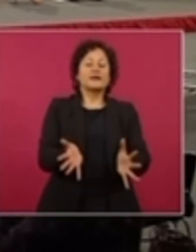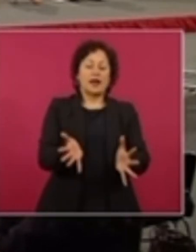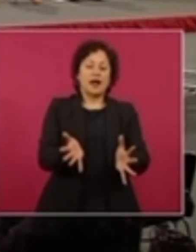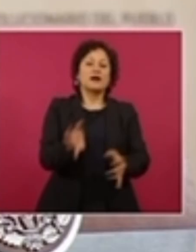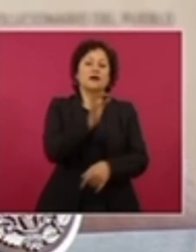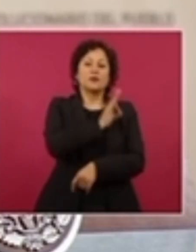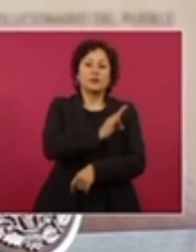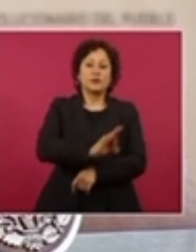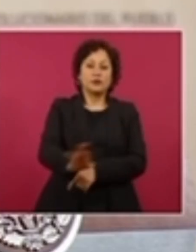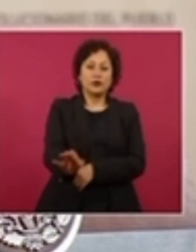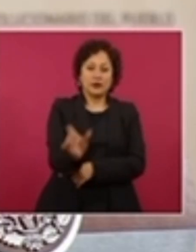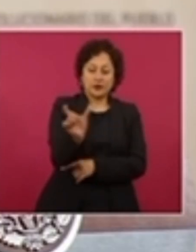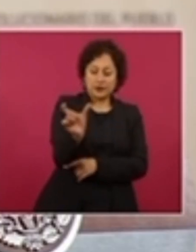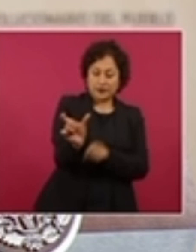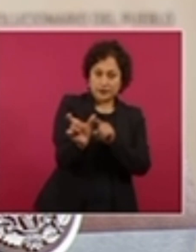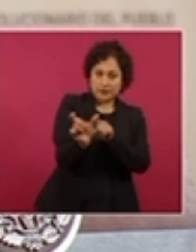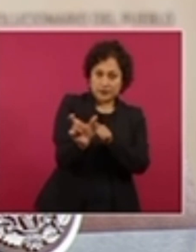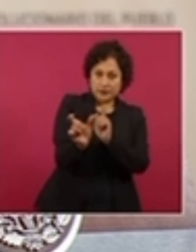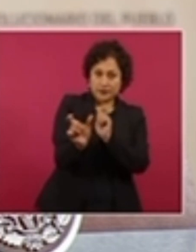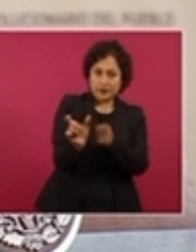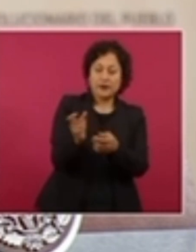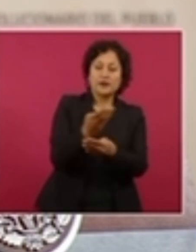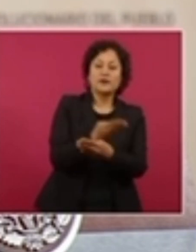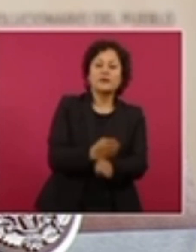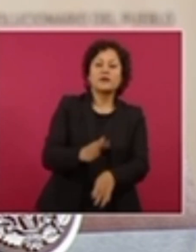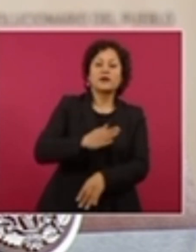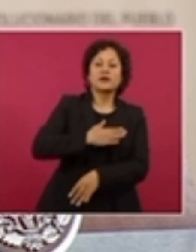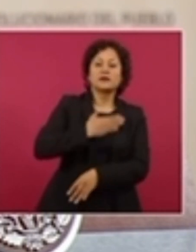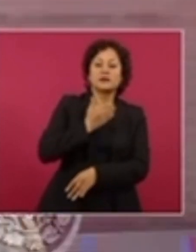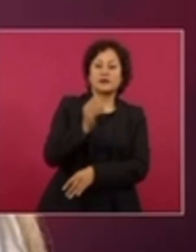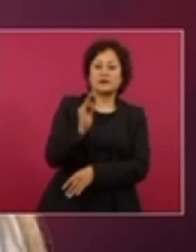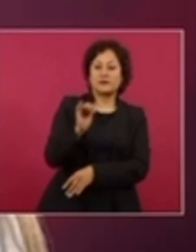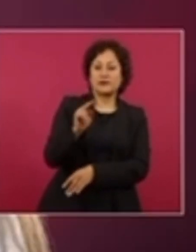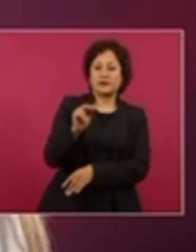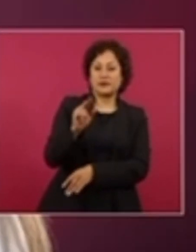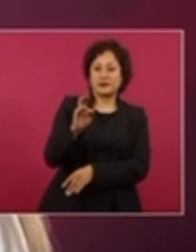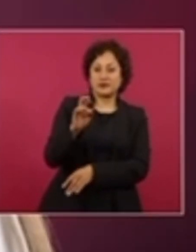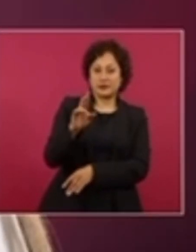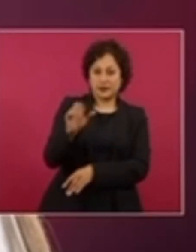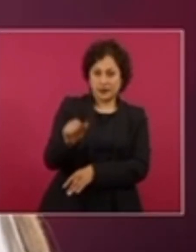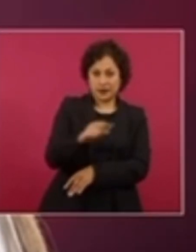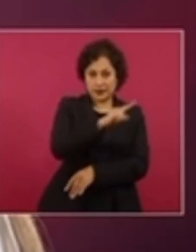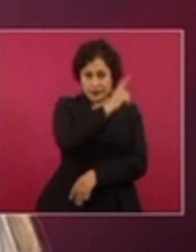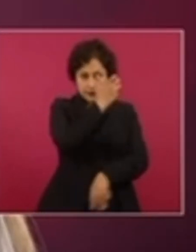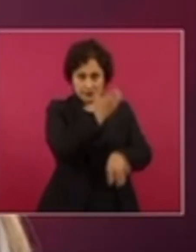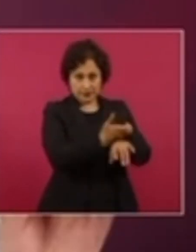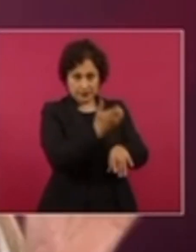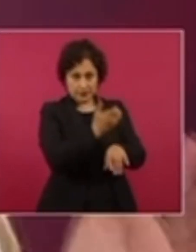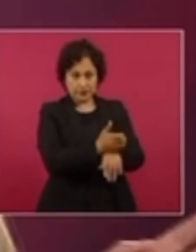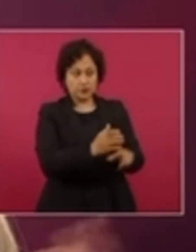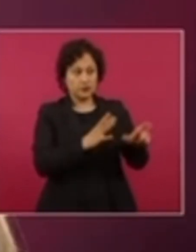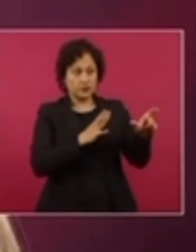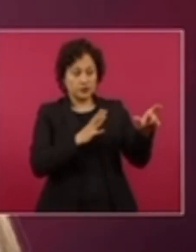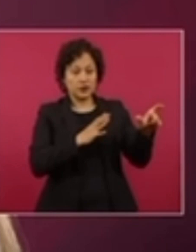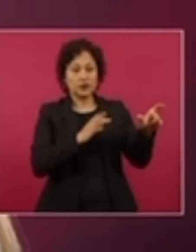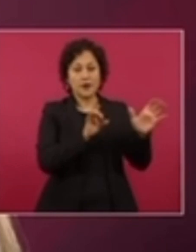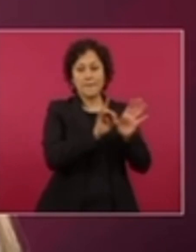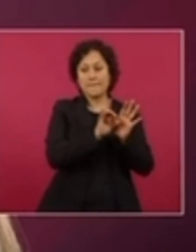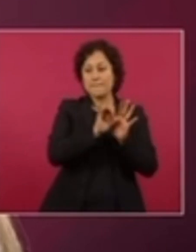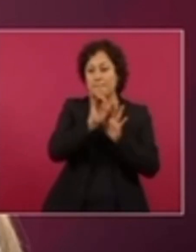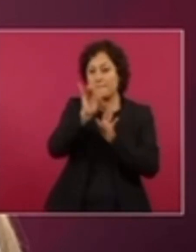tarjeta financiera para el bienestar, ya en Estados Unidos, directamente a la tarjeta